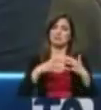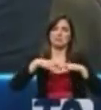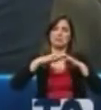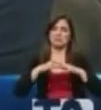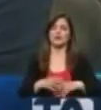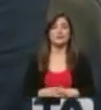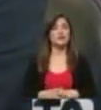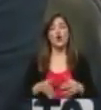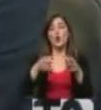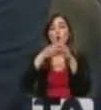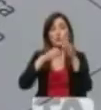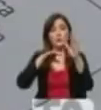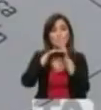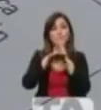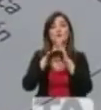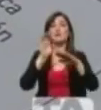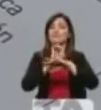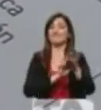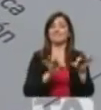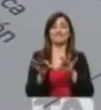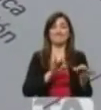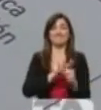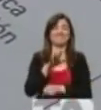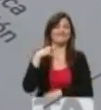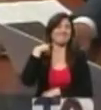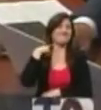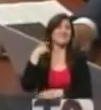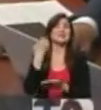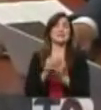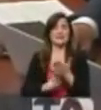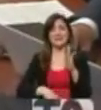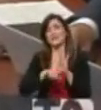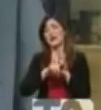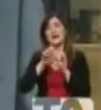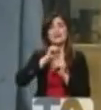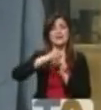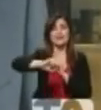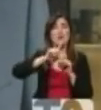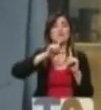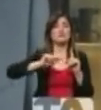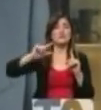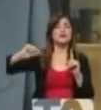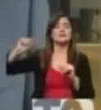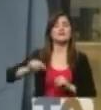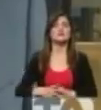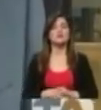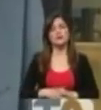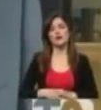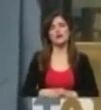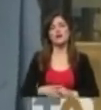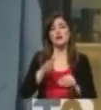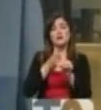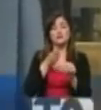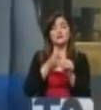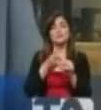economía. La Asociación de Bancos del Ecuador también explicó las afectaciones de esta ley para el sistema financiero. El único elemento aspecto positivo es el fin